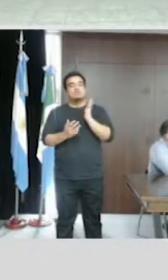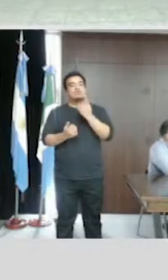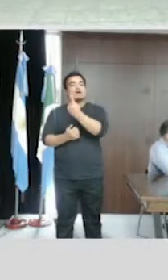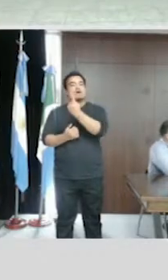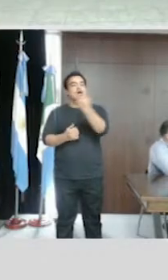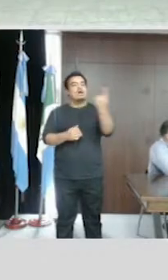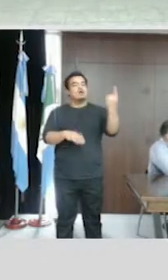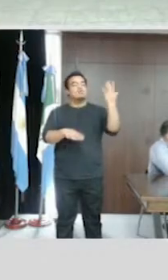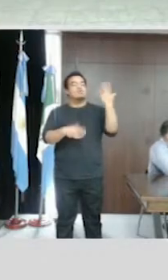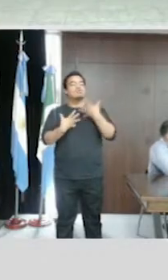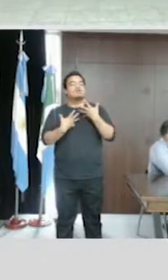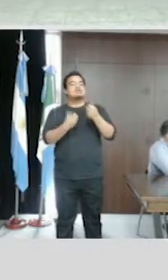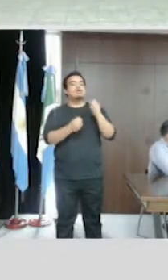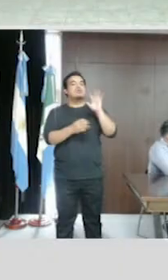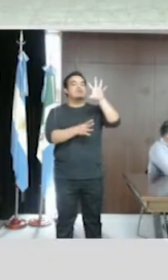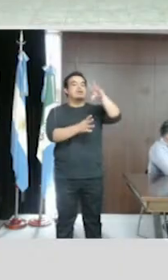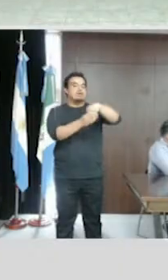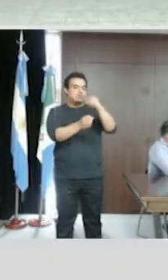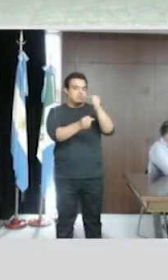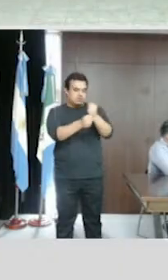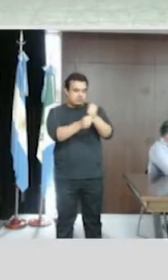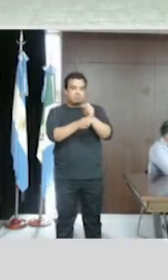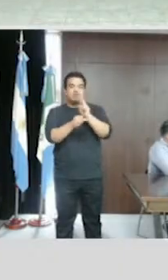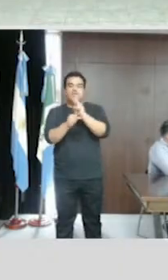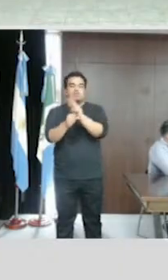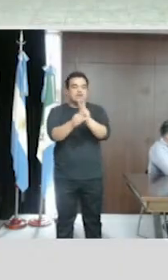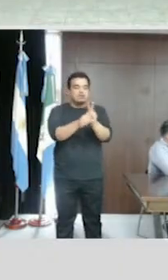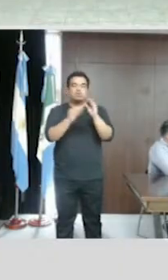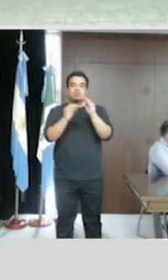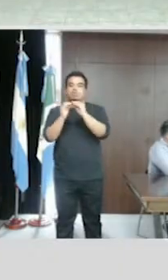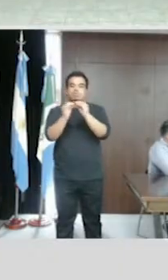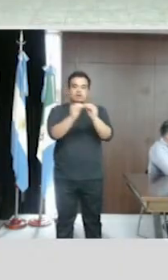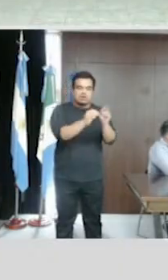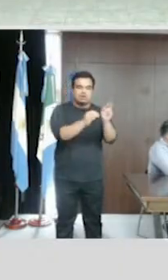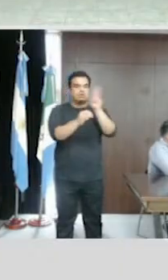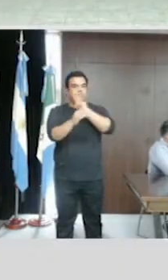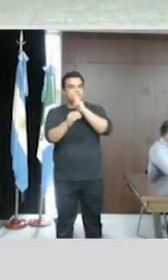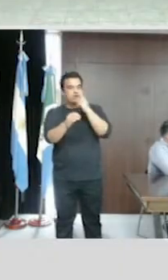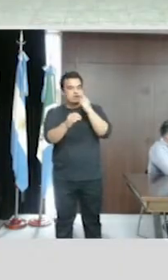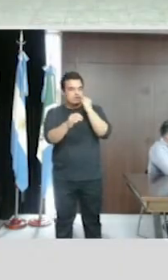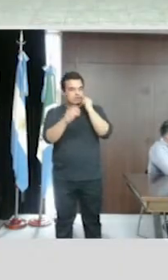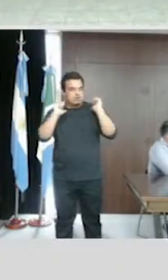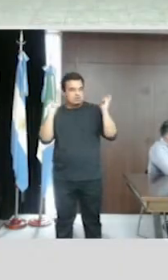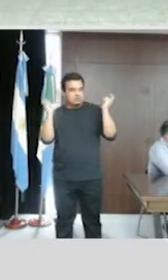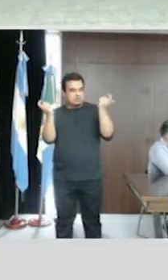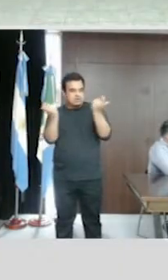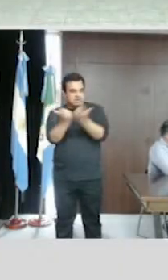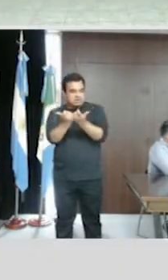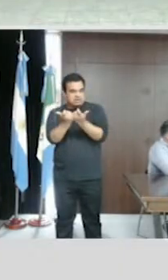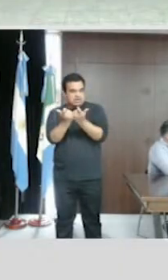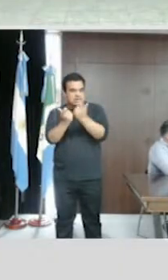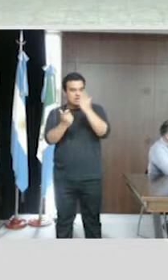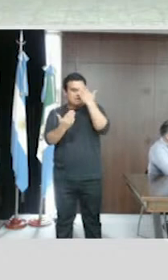salud, cuidadores, compañeros, compañeras, como sociedad, frente a eso que